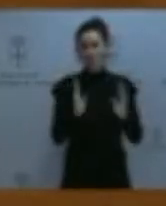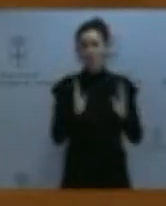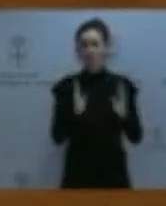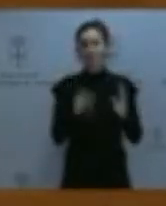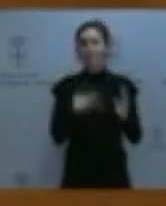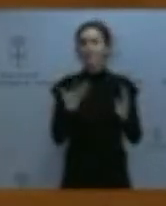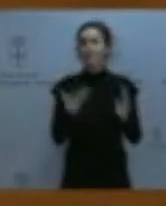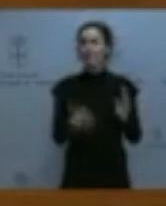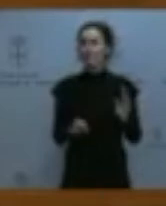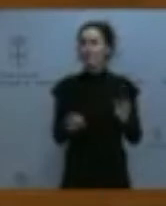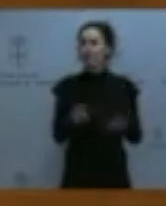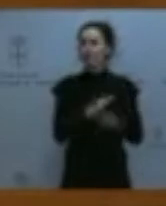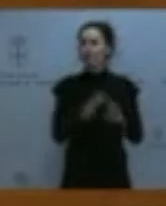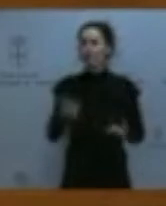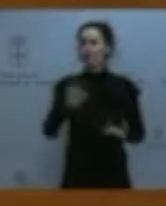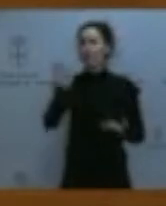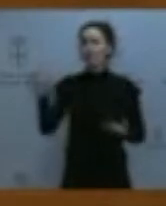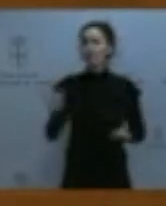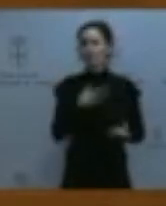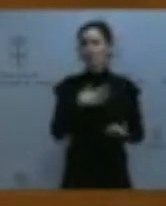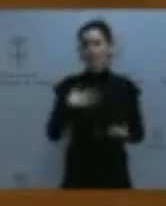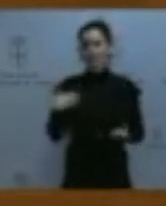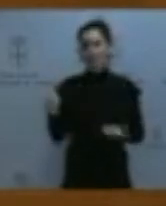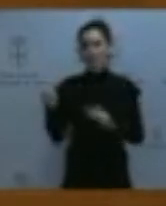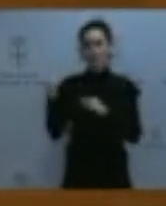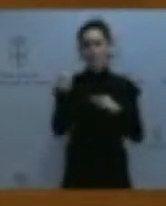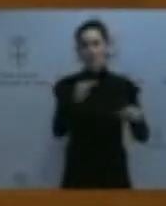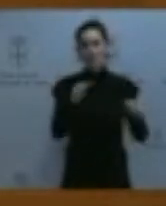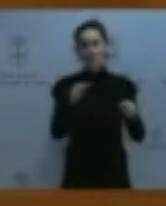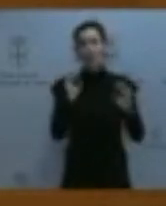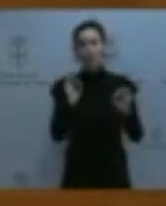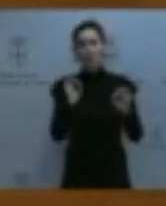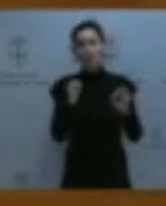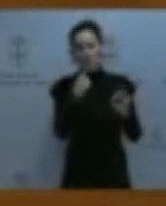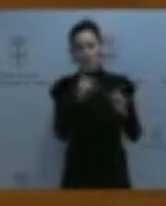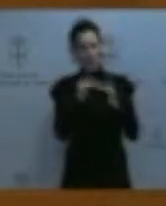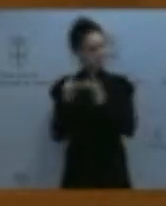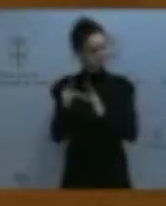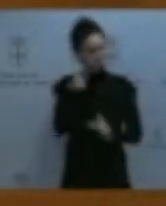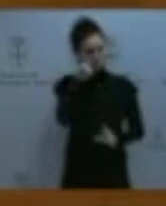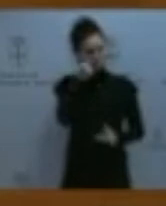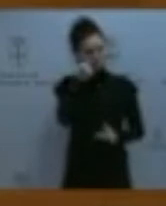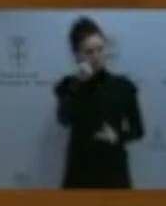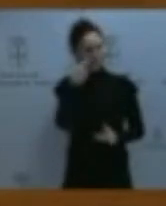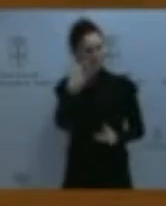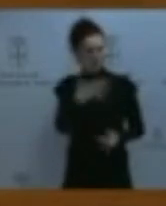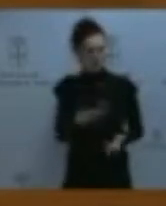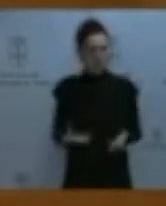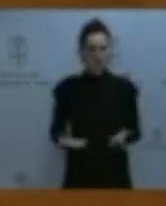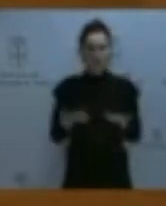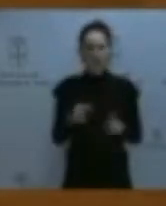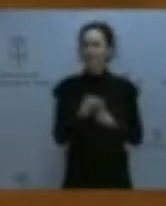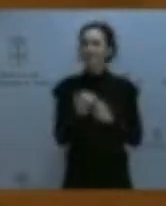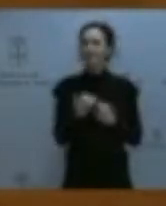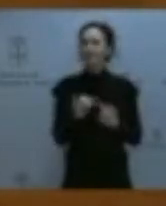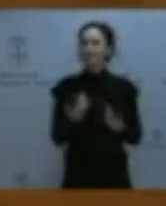altos designios, igual hasta en Europa, donde está muy considerado como importante líder de la socialdemocracia internacional, el escenario es más adecuado para saltar